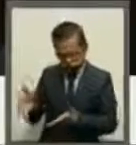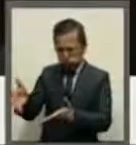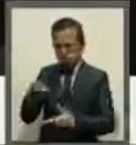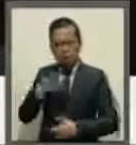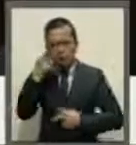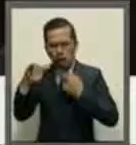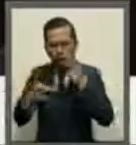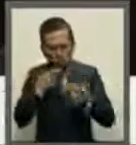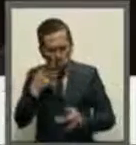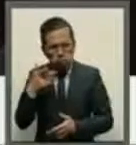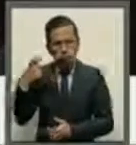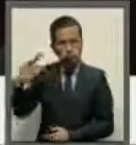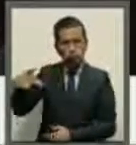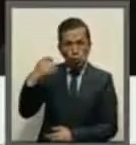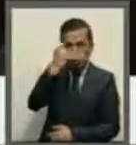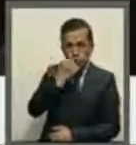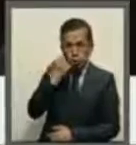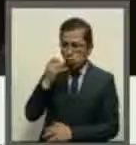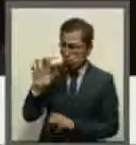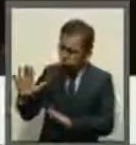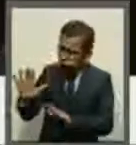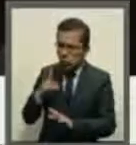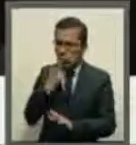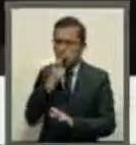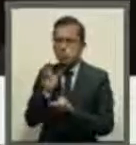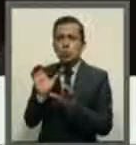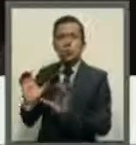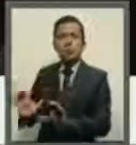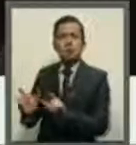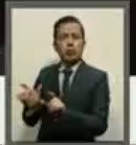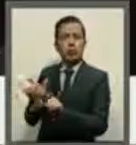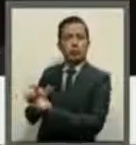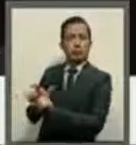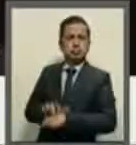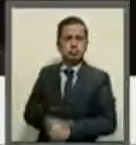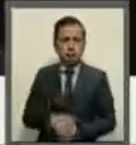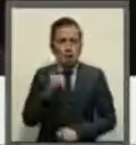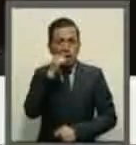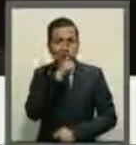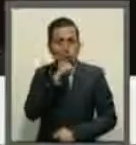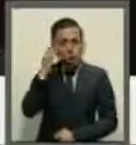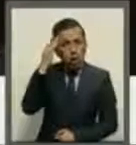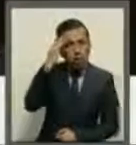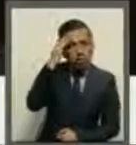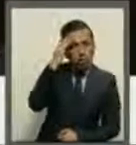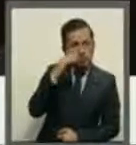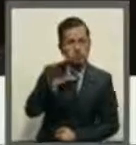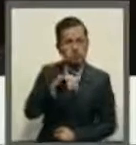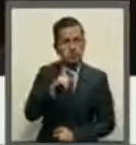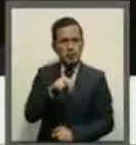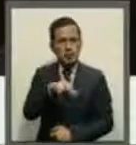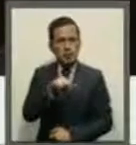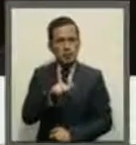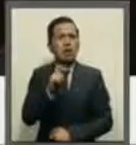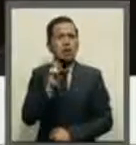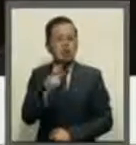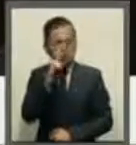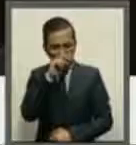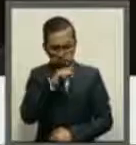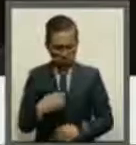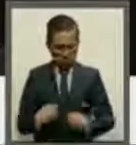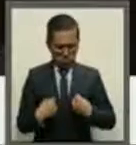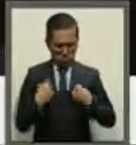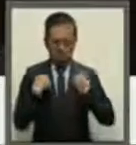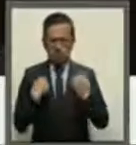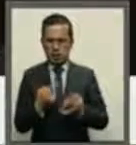materna. Además de dignidad, significa vida, cultura e historia. La lengua originaria, para decirlo